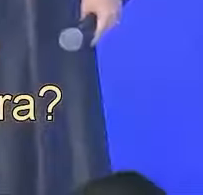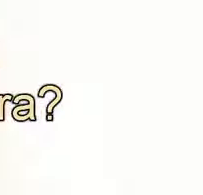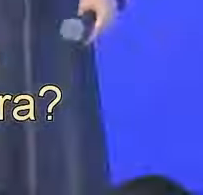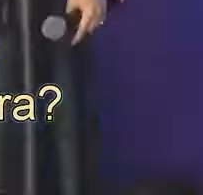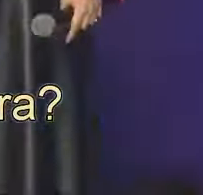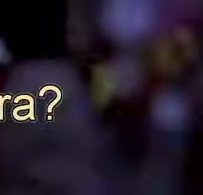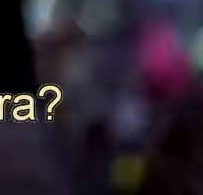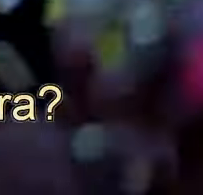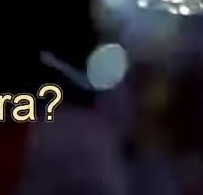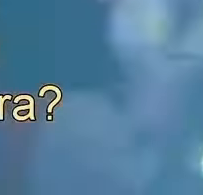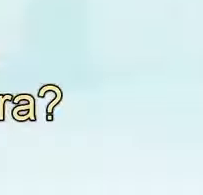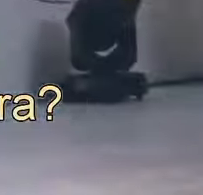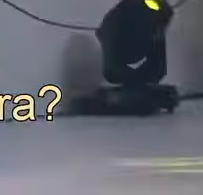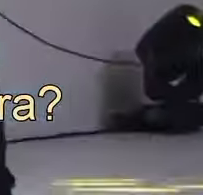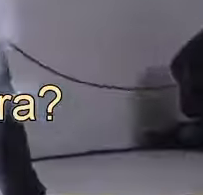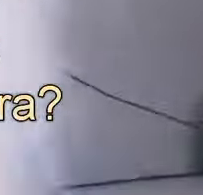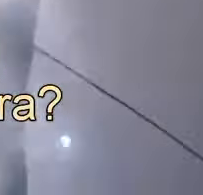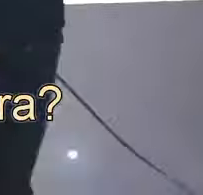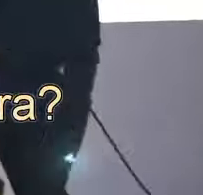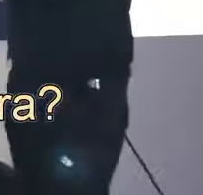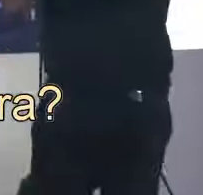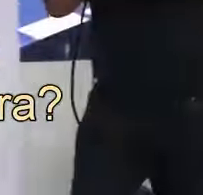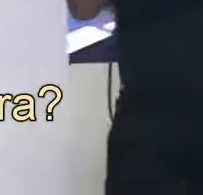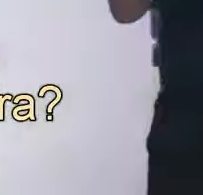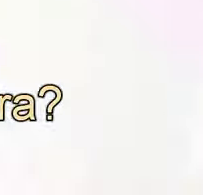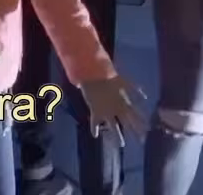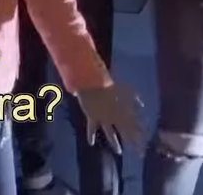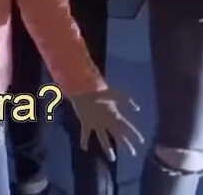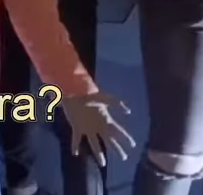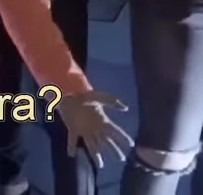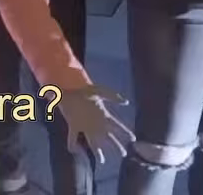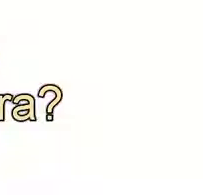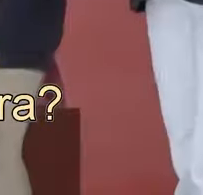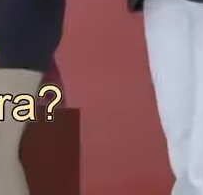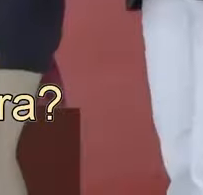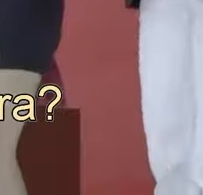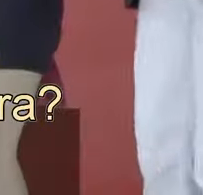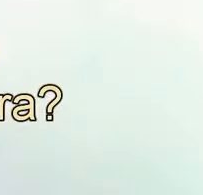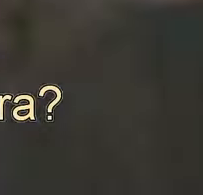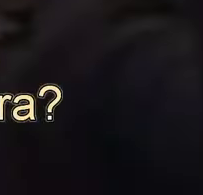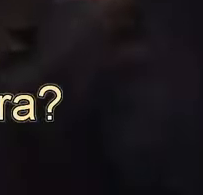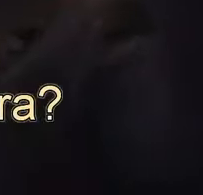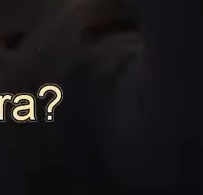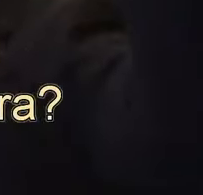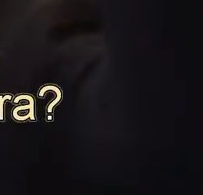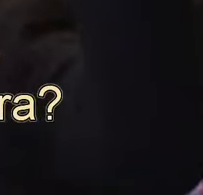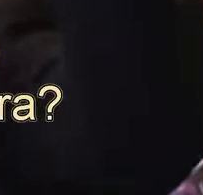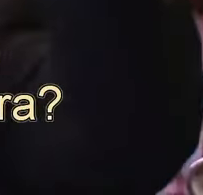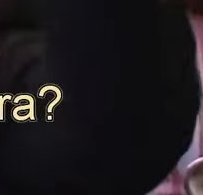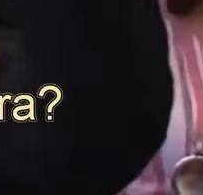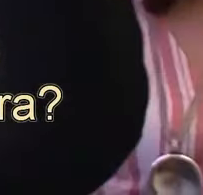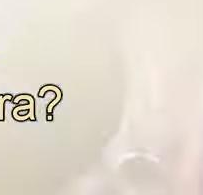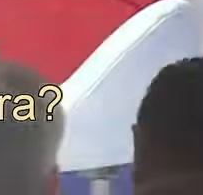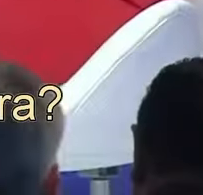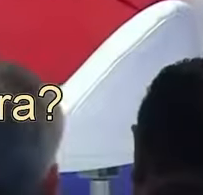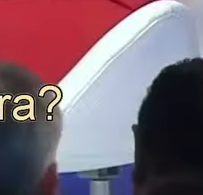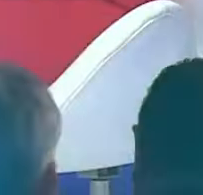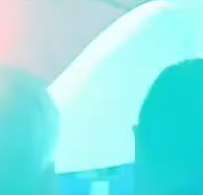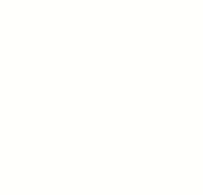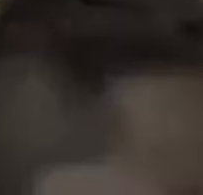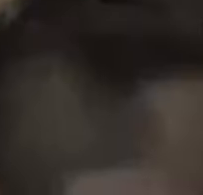¿Estás preparado para los eventos que revolucionarán todo lo conocido hasta